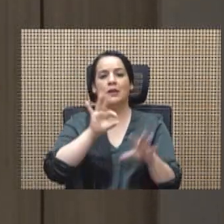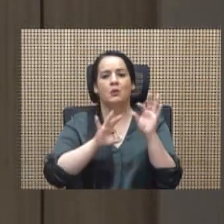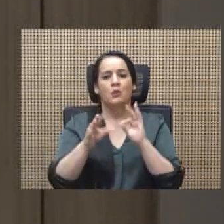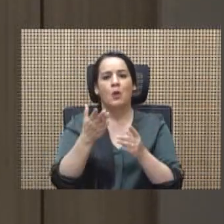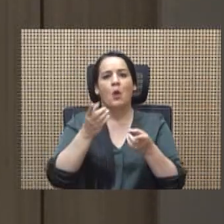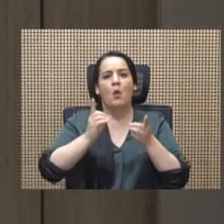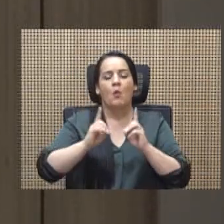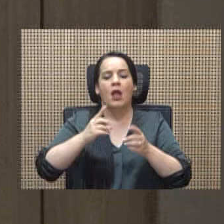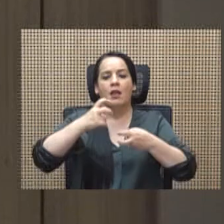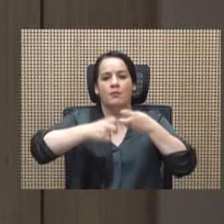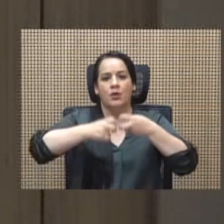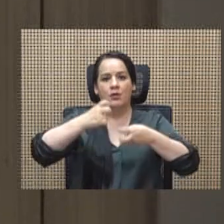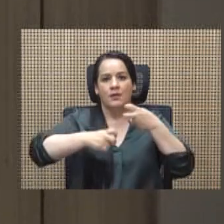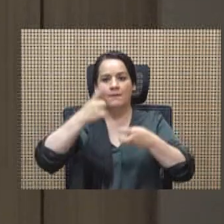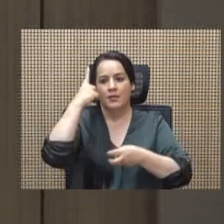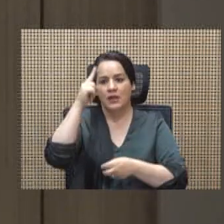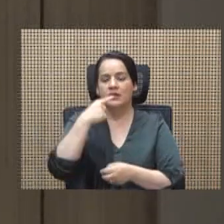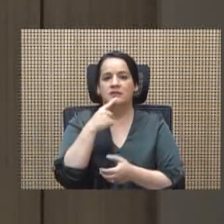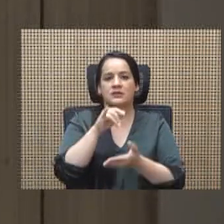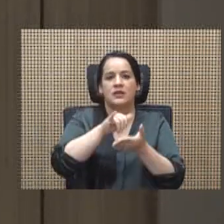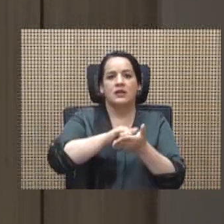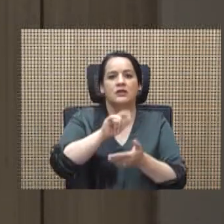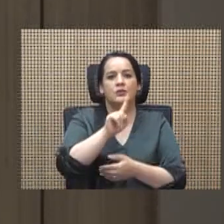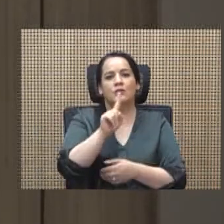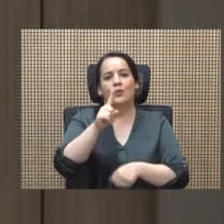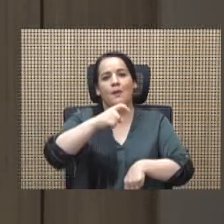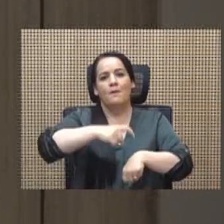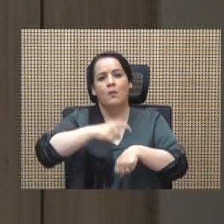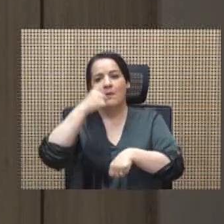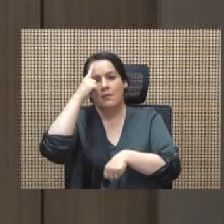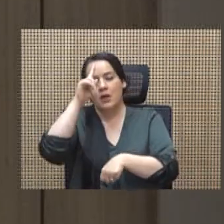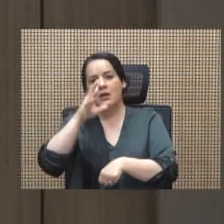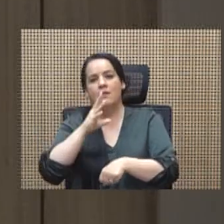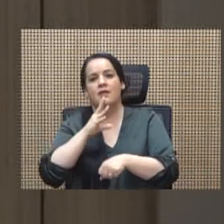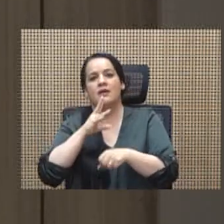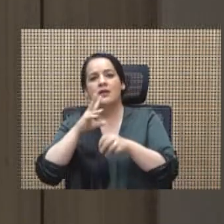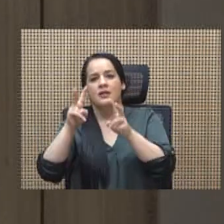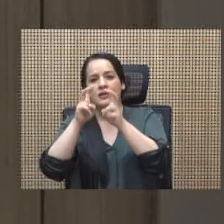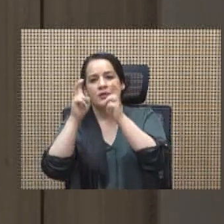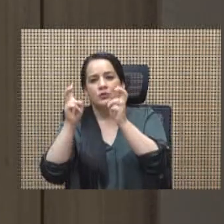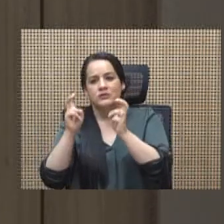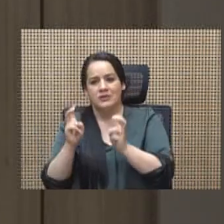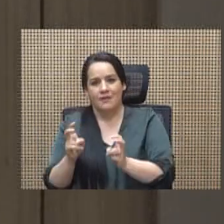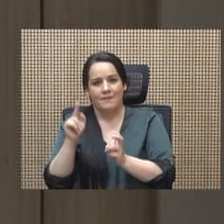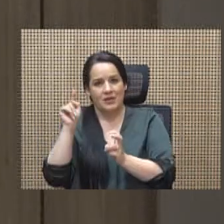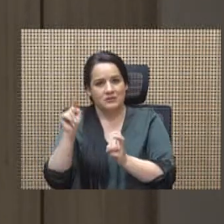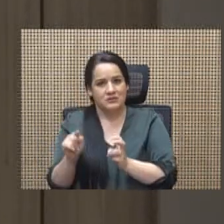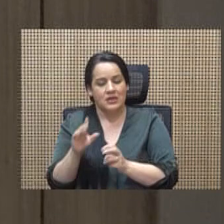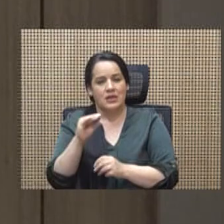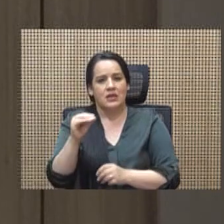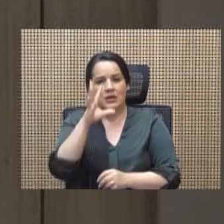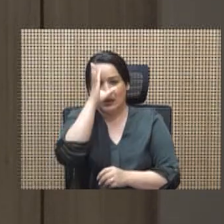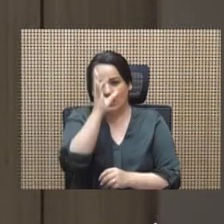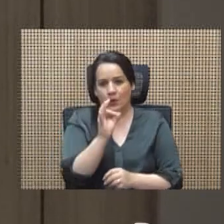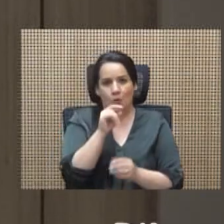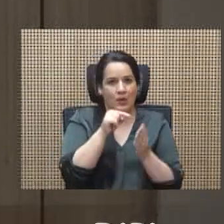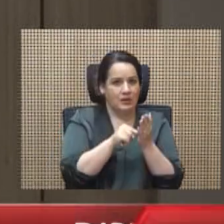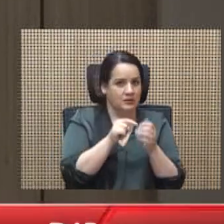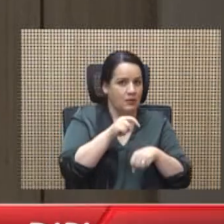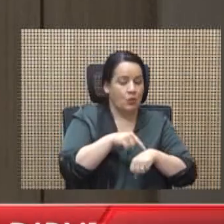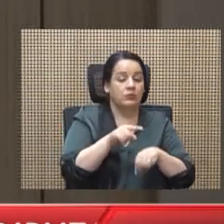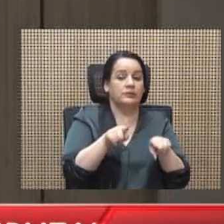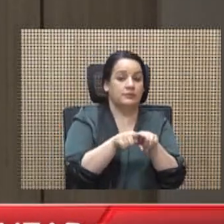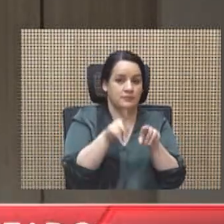problemática para decir este no es el momento para tocar estos temas y considero que en este momento y es decisión